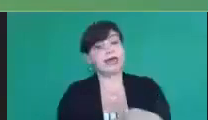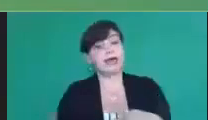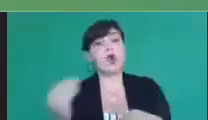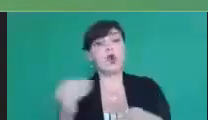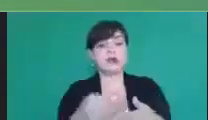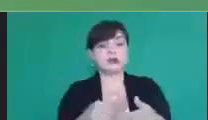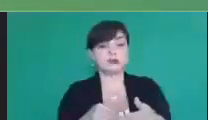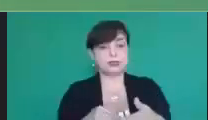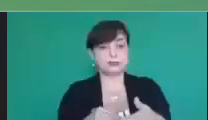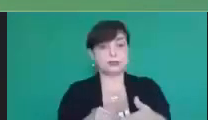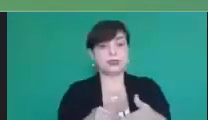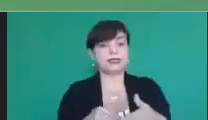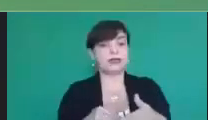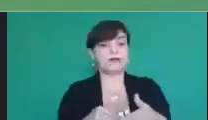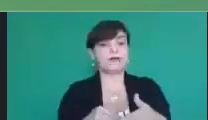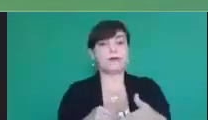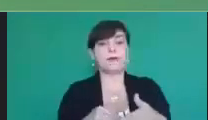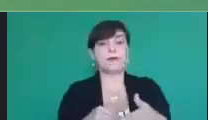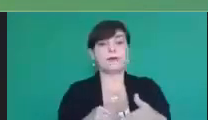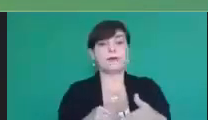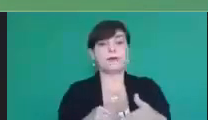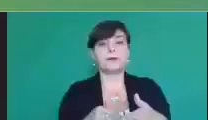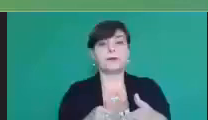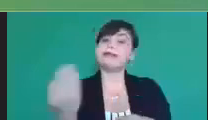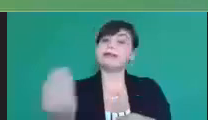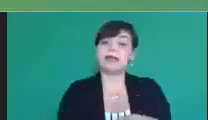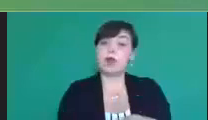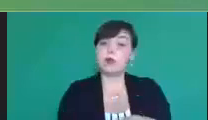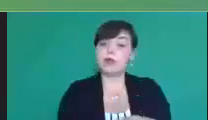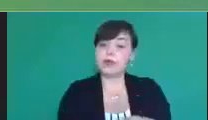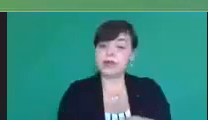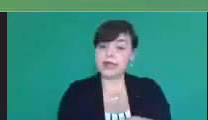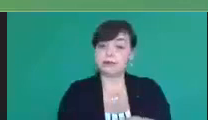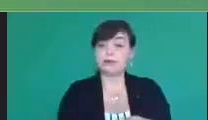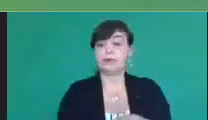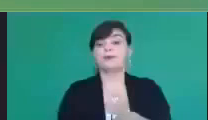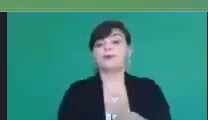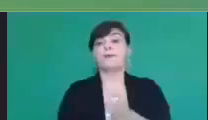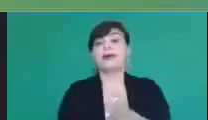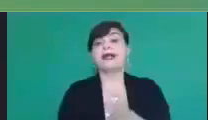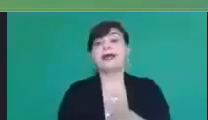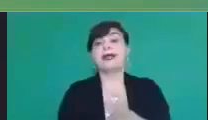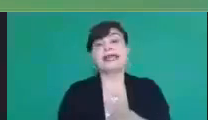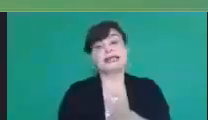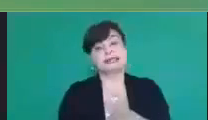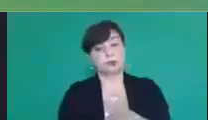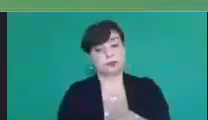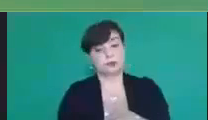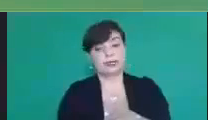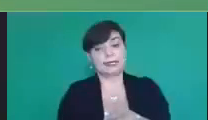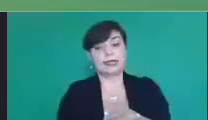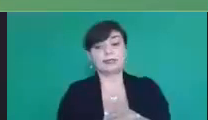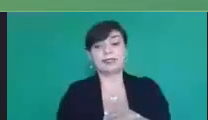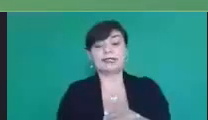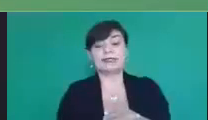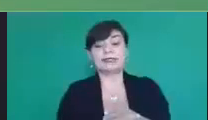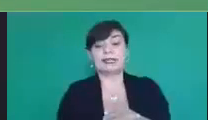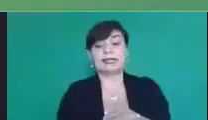o reducido de tal forma que no representara un riesgo para la salud.